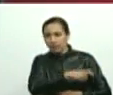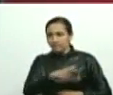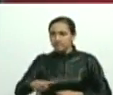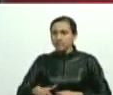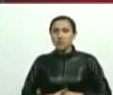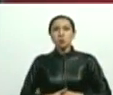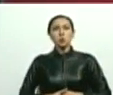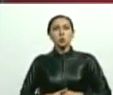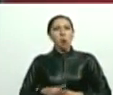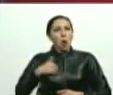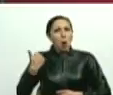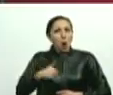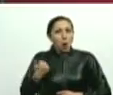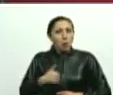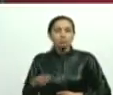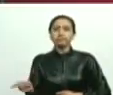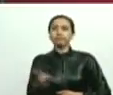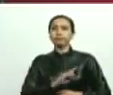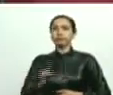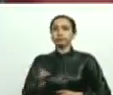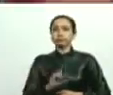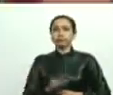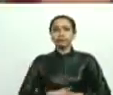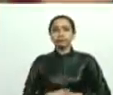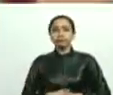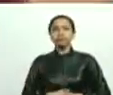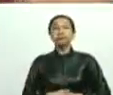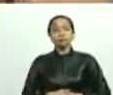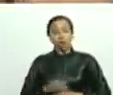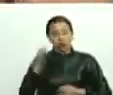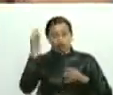ningún tipo. La creatividad,